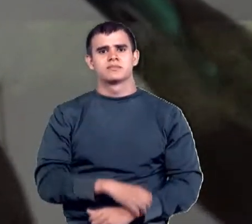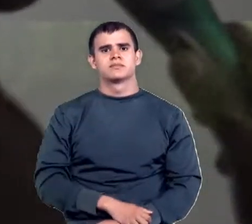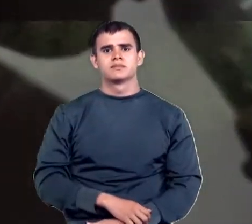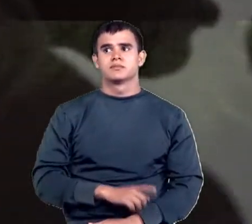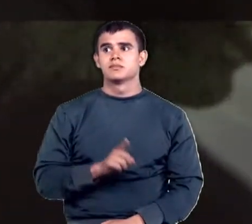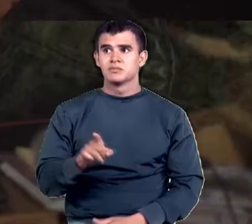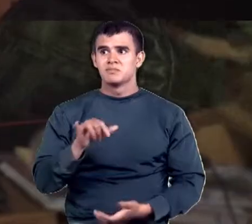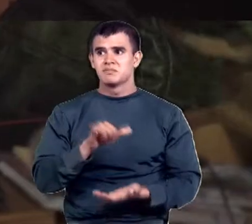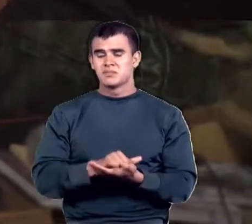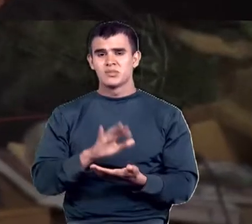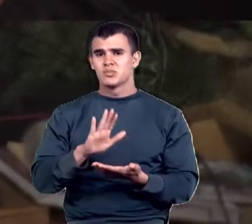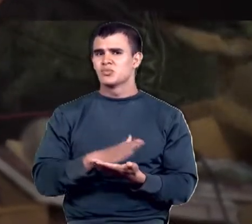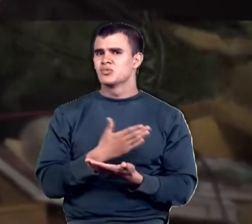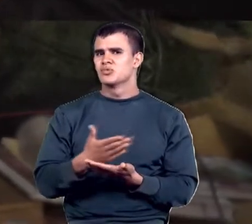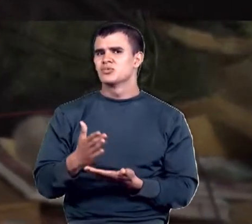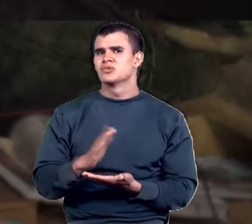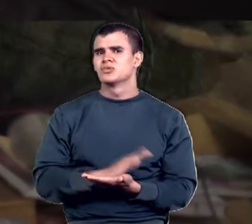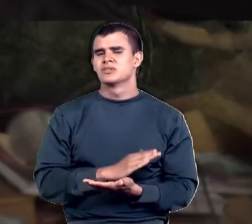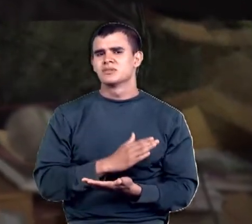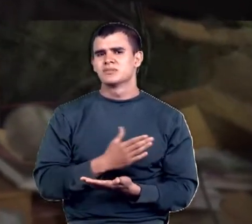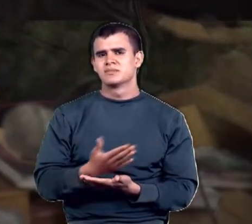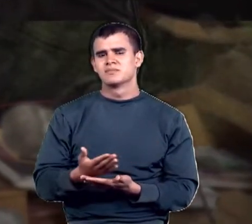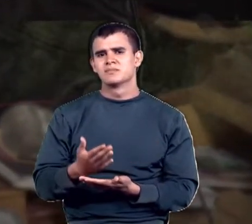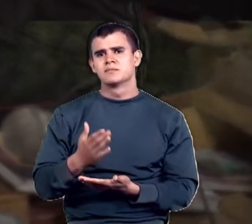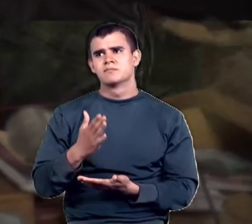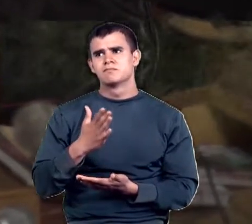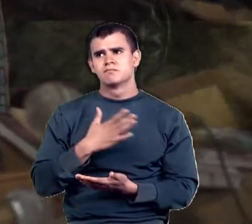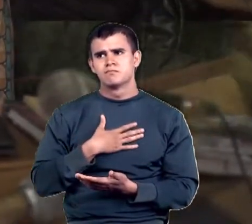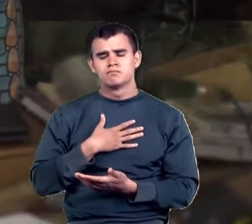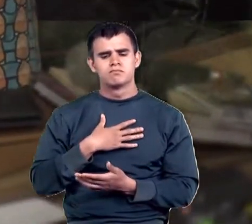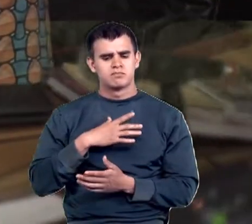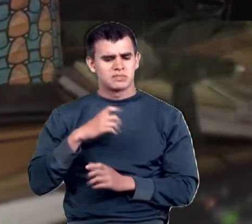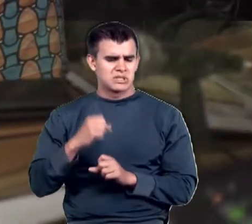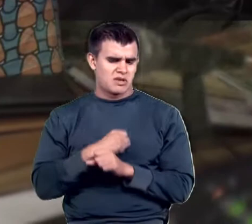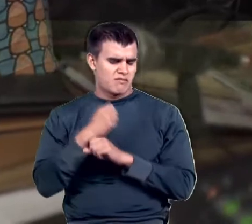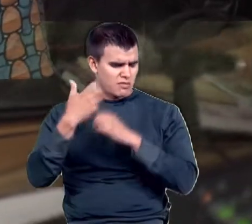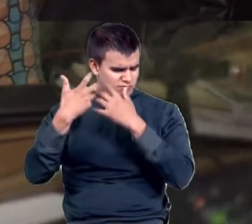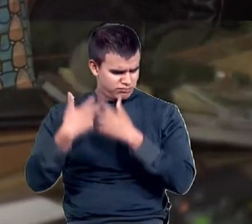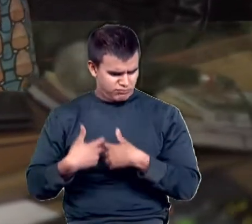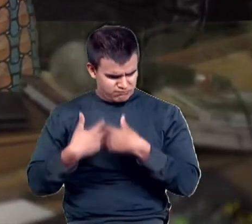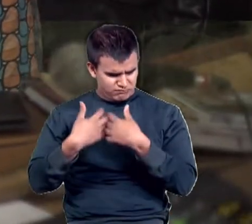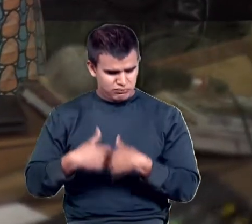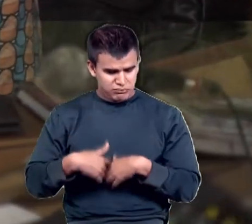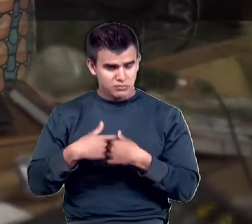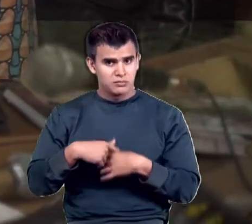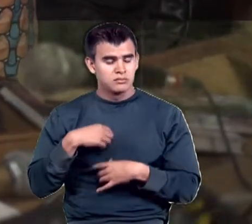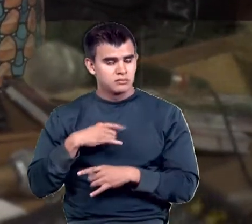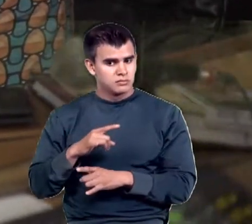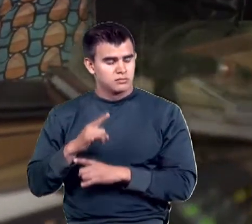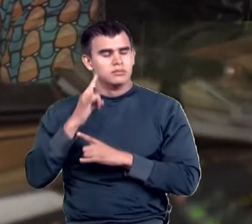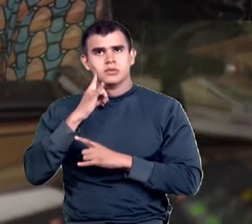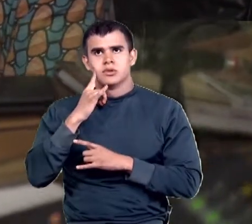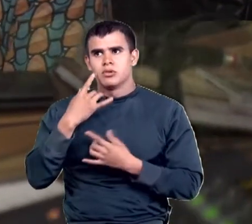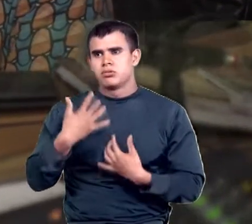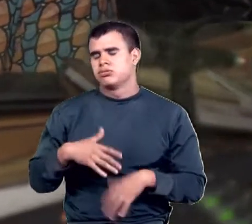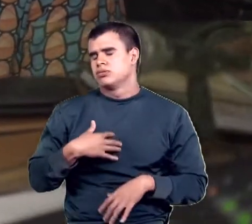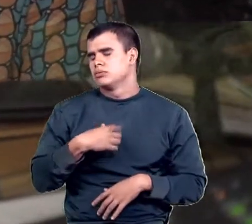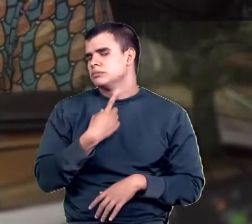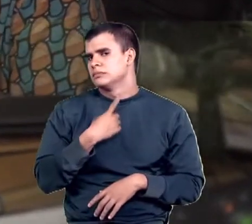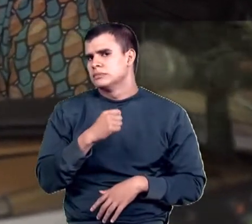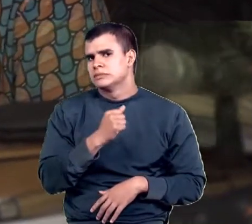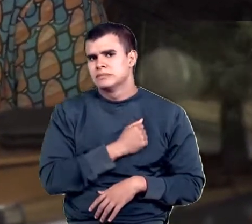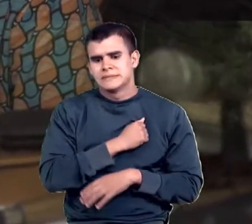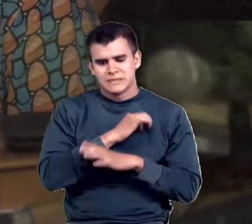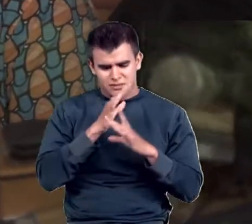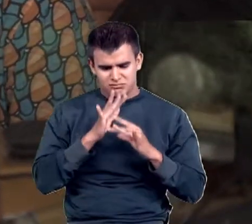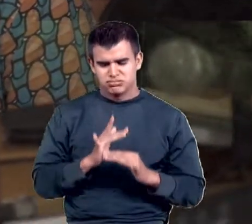de autofinanciamiento. Yo lo que hacía con la música de chirimía y lo que he hecho por muchos años es grabarla porque me gusta principalmente, porque soy amante